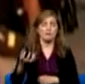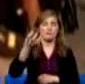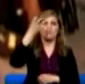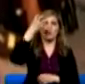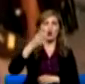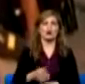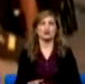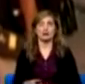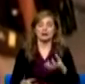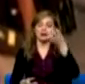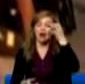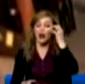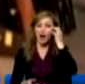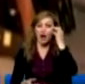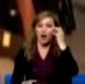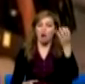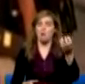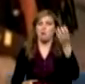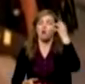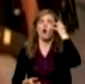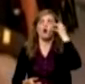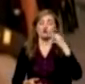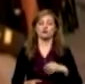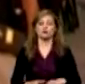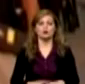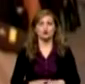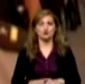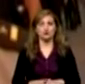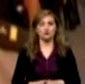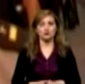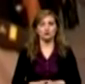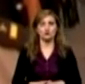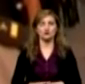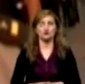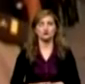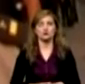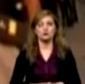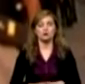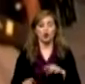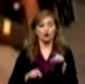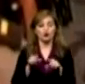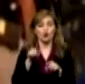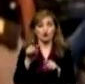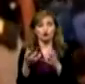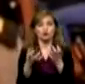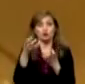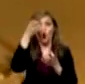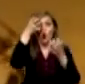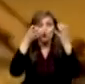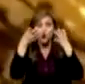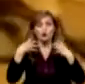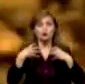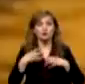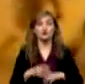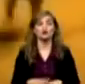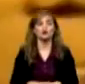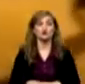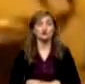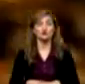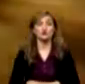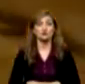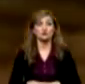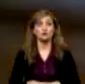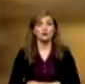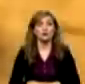su pómulo izquierdo. Y otros, a consecuencia de las piedras, tuvieron algunos golpes. Paul Tutiben,